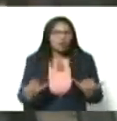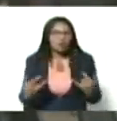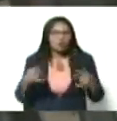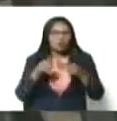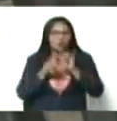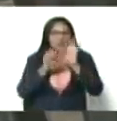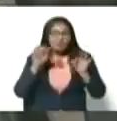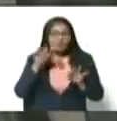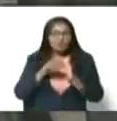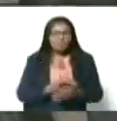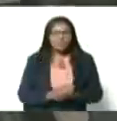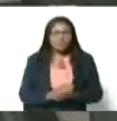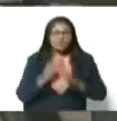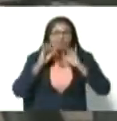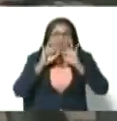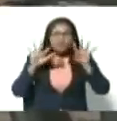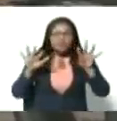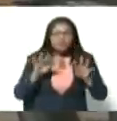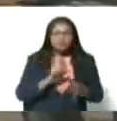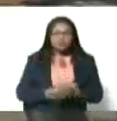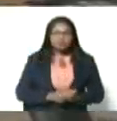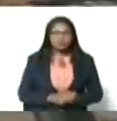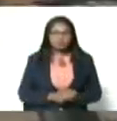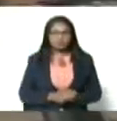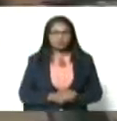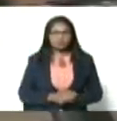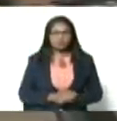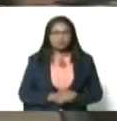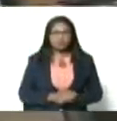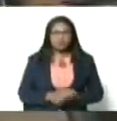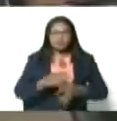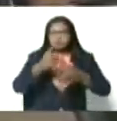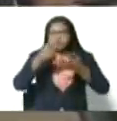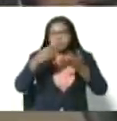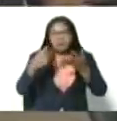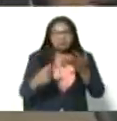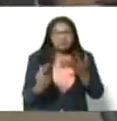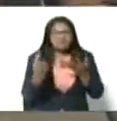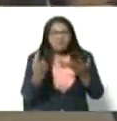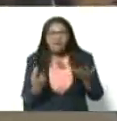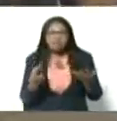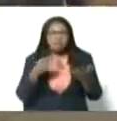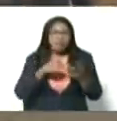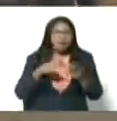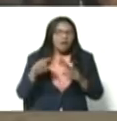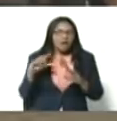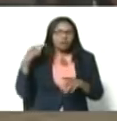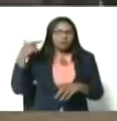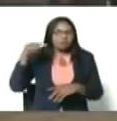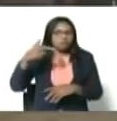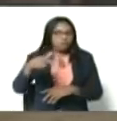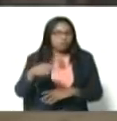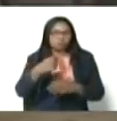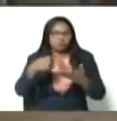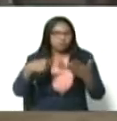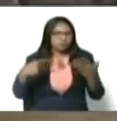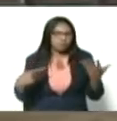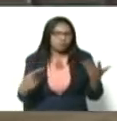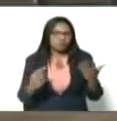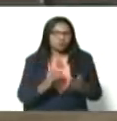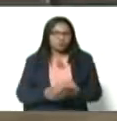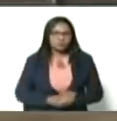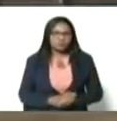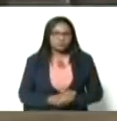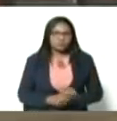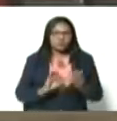componentes vidrios, estamos llevando gomas, estamos llevando baterías, fabricantes de baterías, estamos llevando